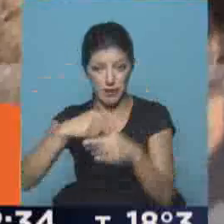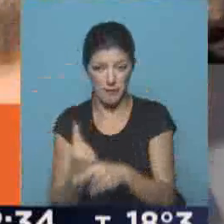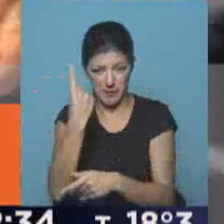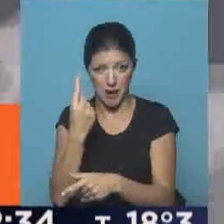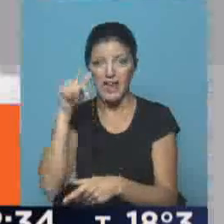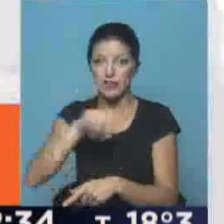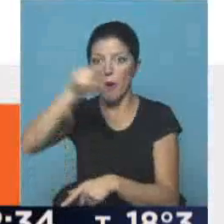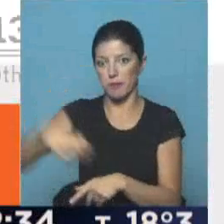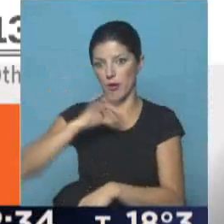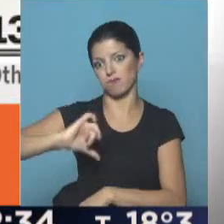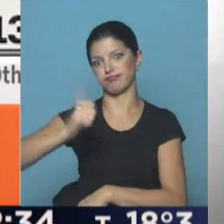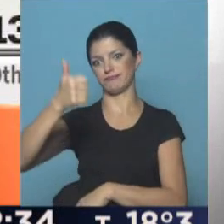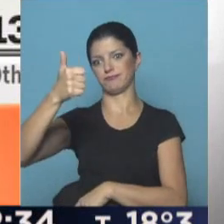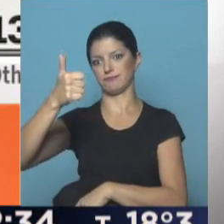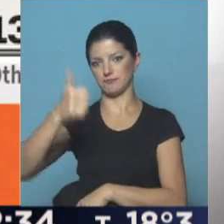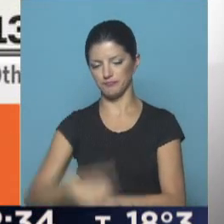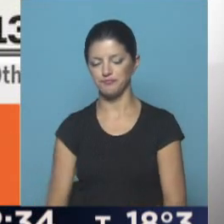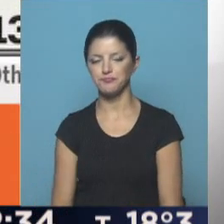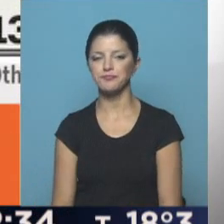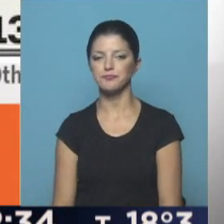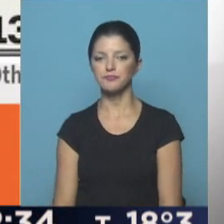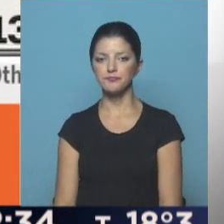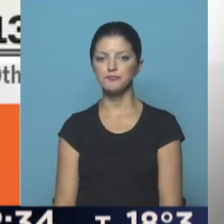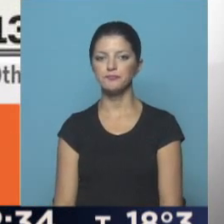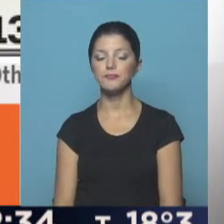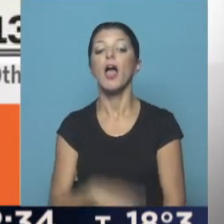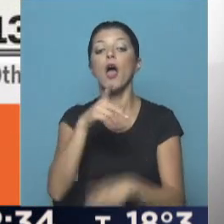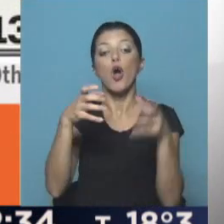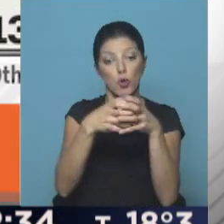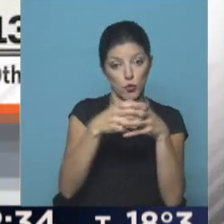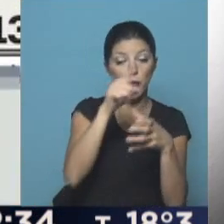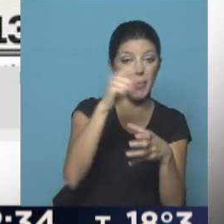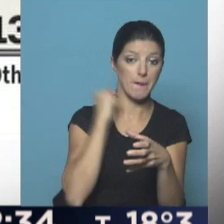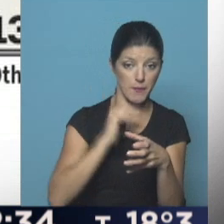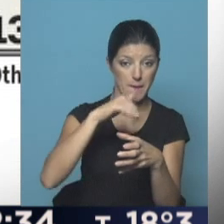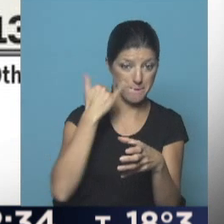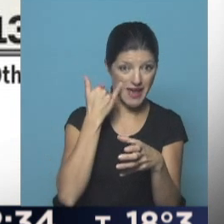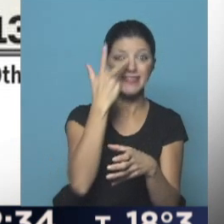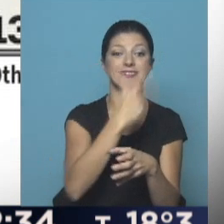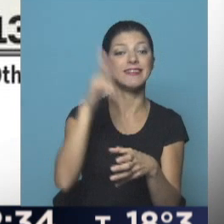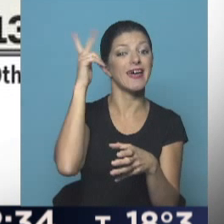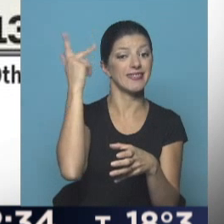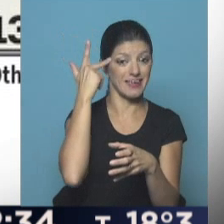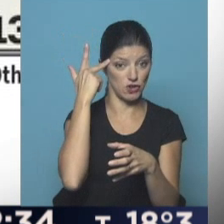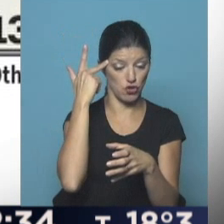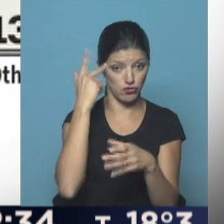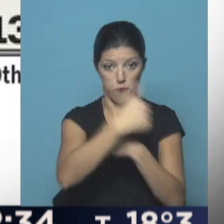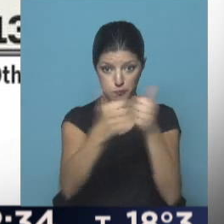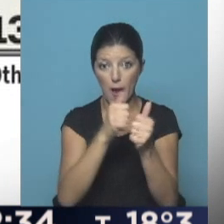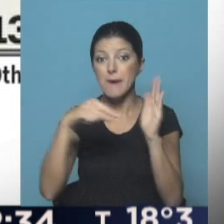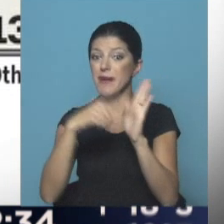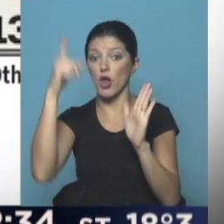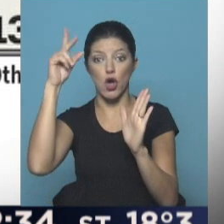sus frutos. Los conservadores obtuvieron 318 bancas y perdieron 12. Los